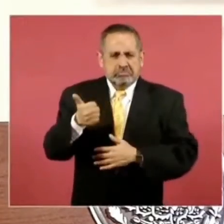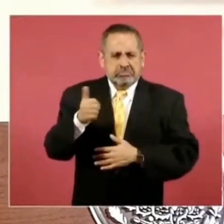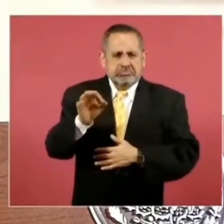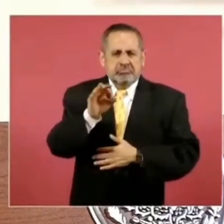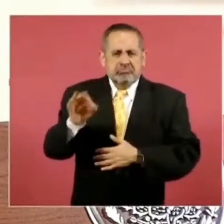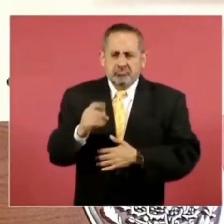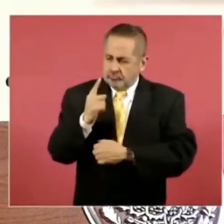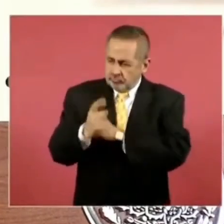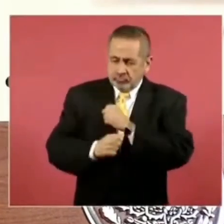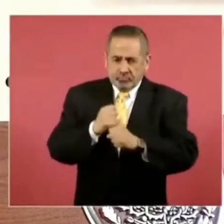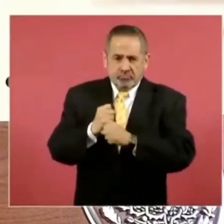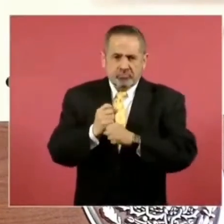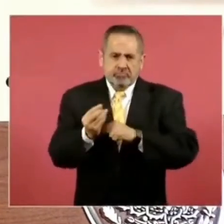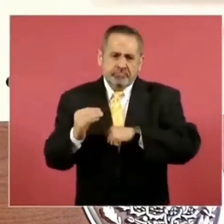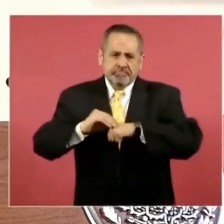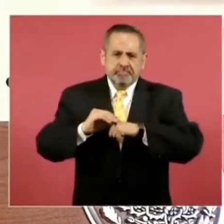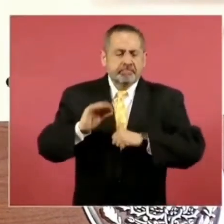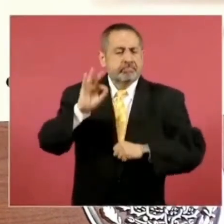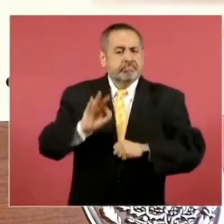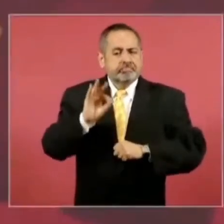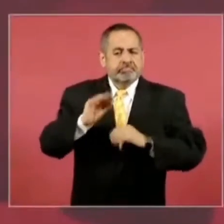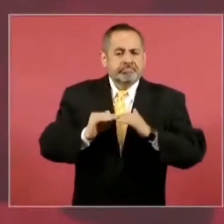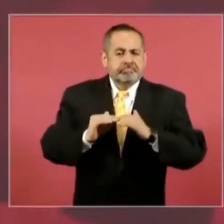6% anual,